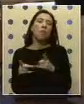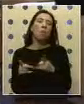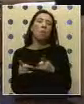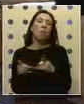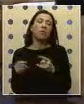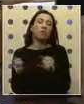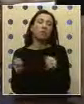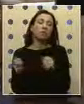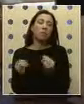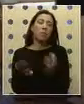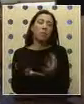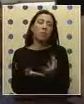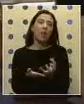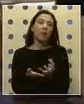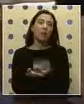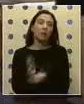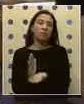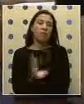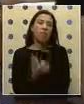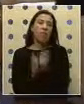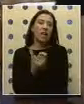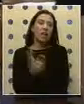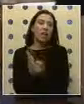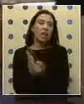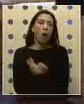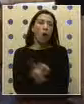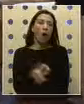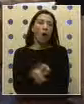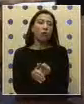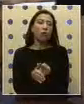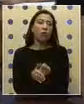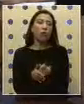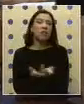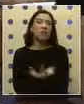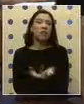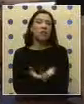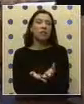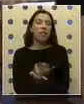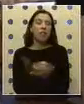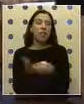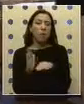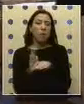mecanismo de reajuste o de cálculo automático del reajuste del salario mínimo.